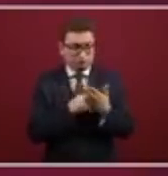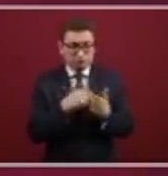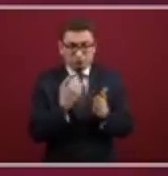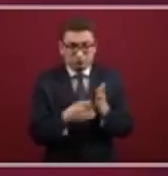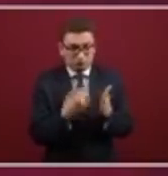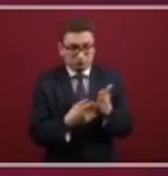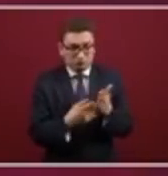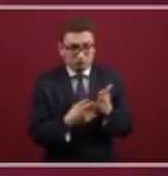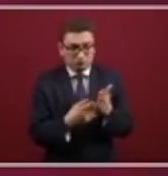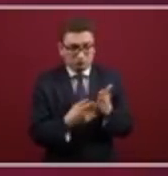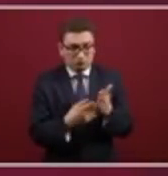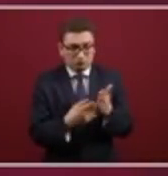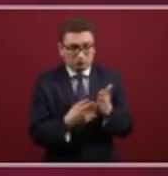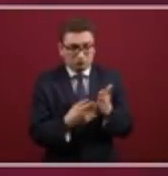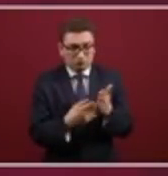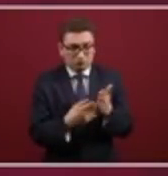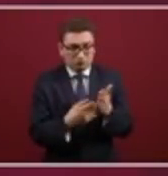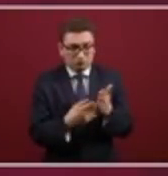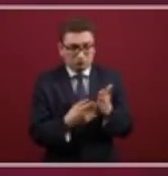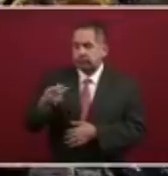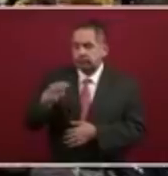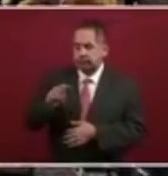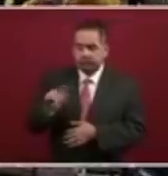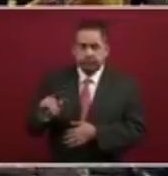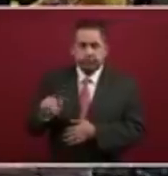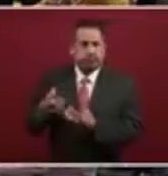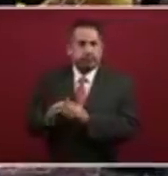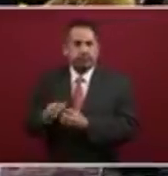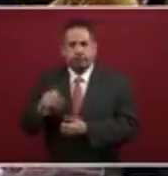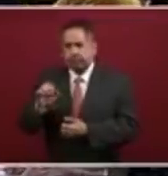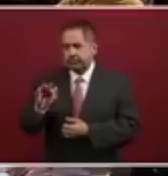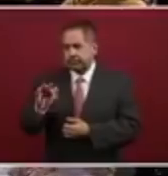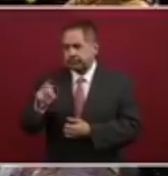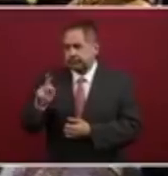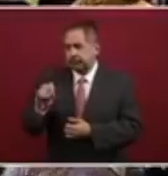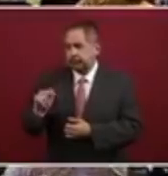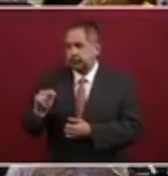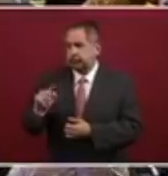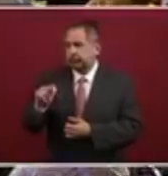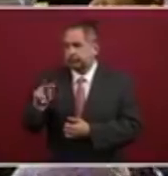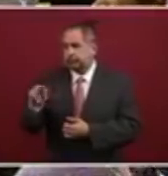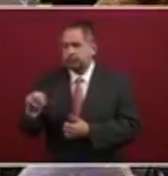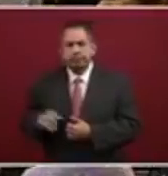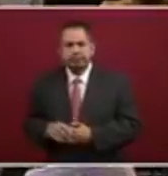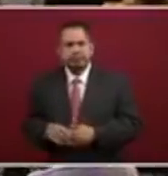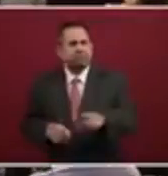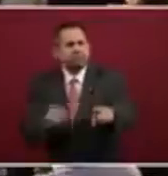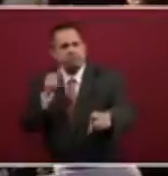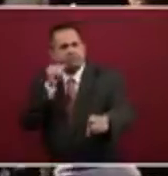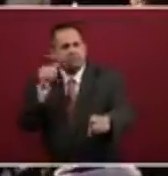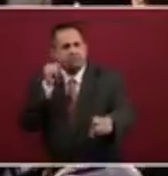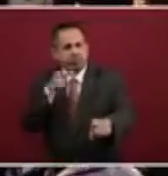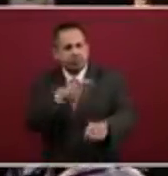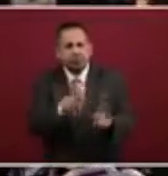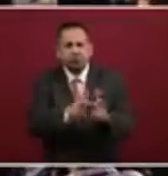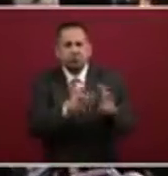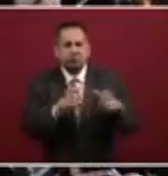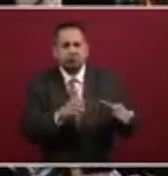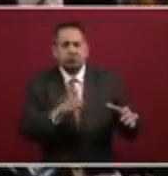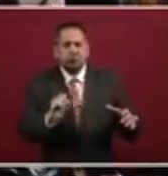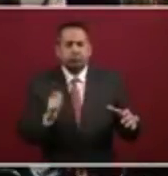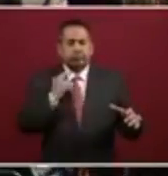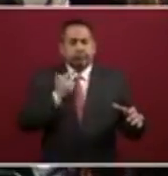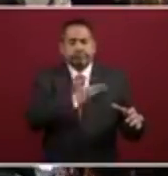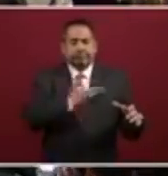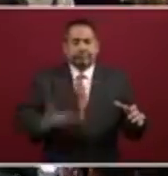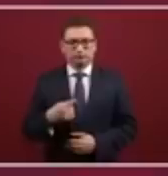del instituto nacional de transparencia acceso a la información y protección de datos personales tengo he